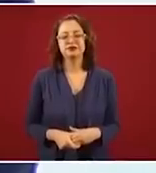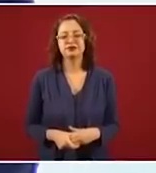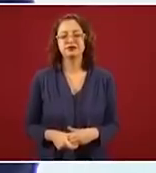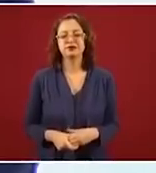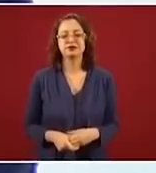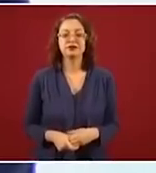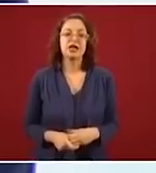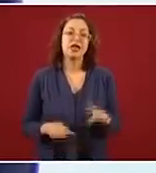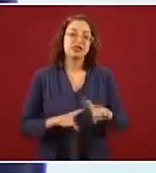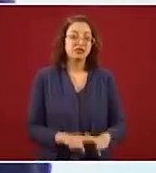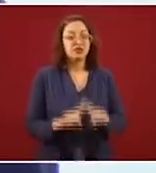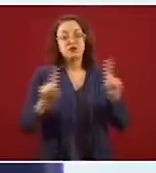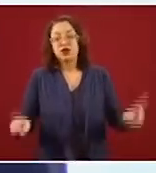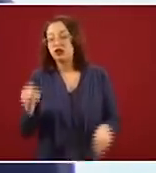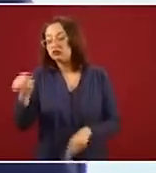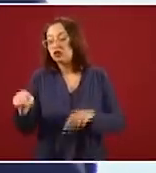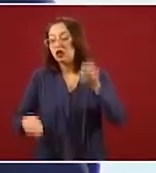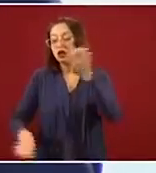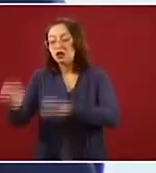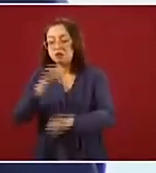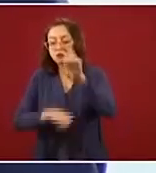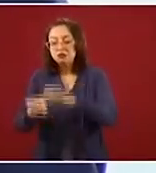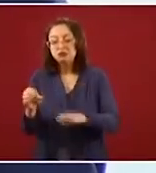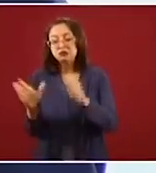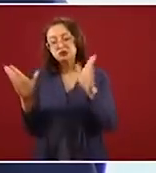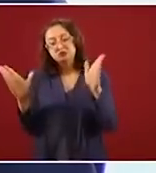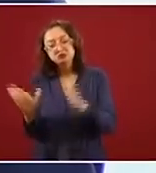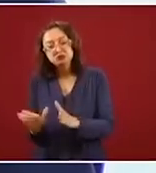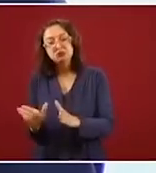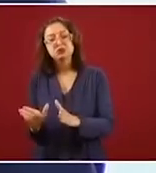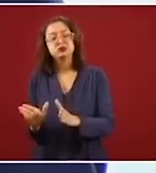comparación con una empresa pequeña,